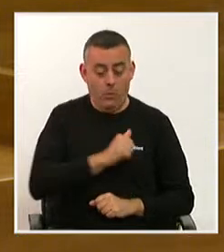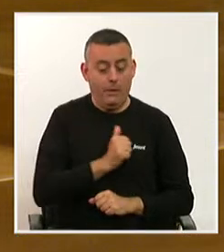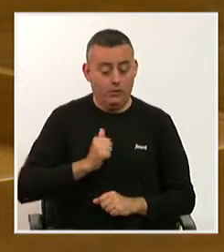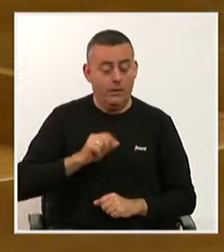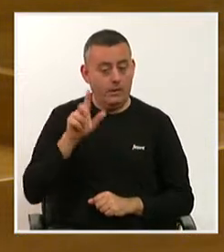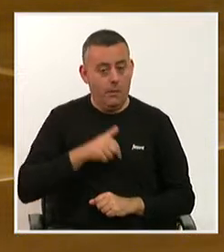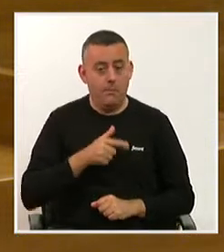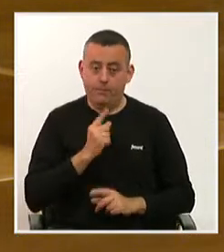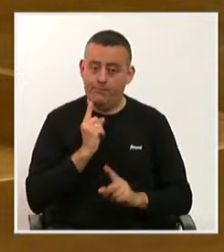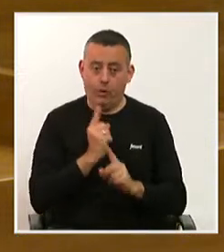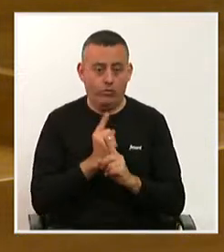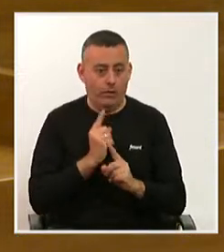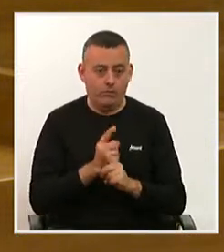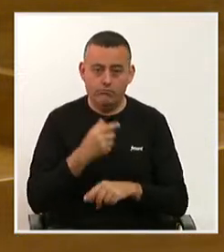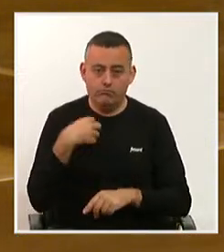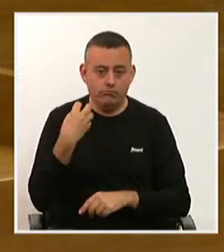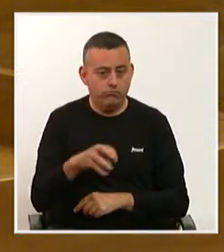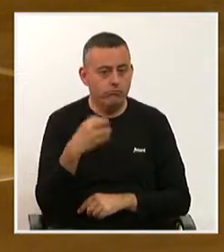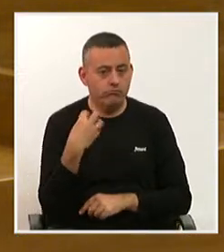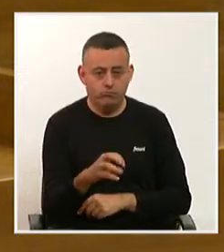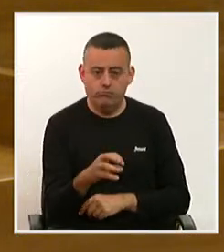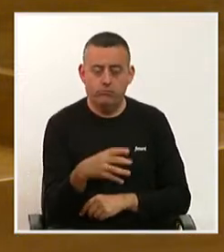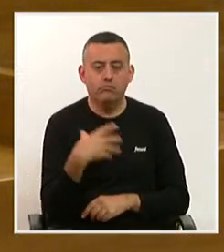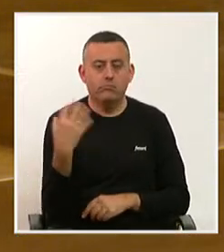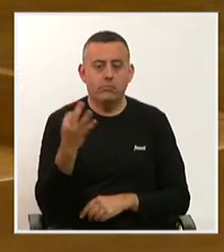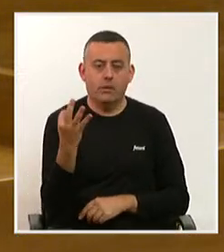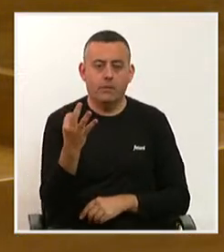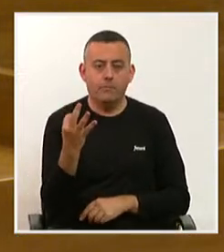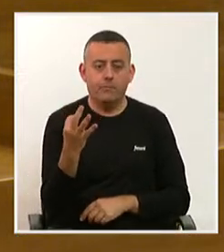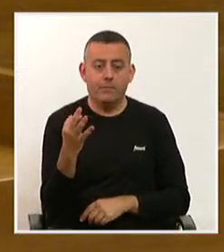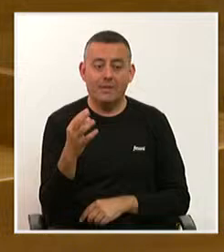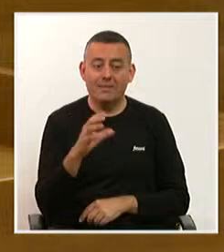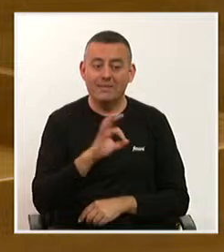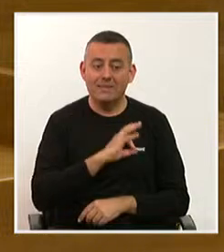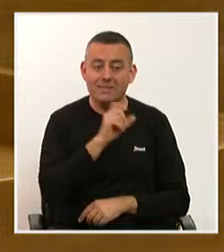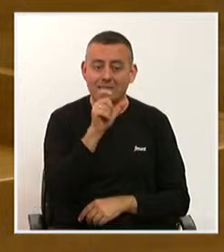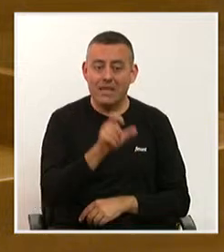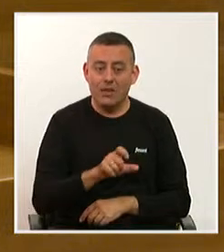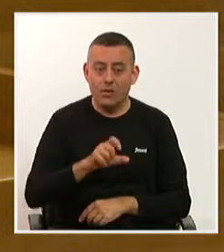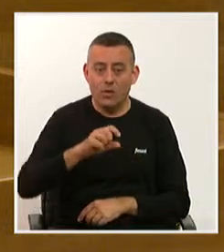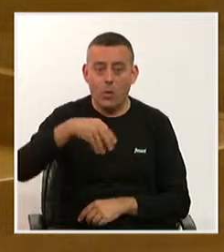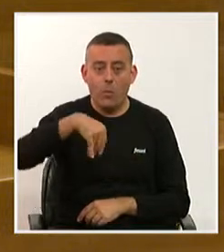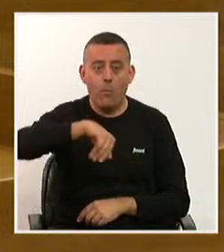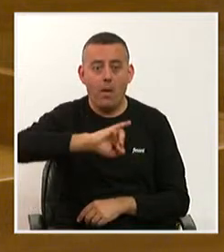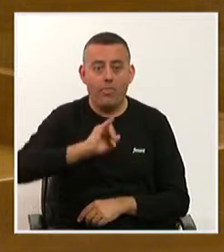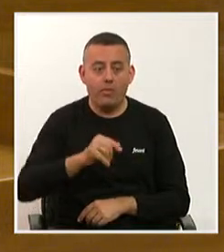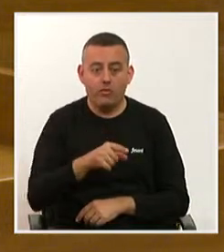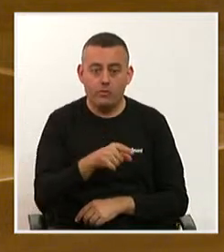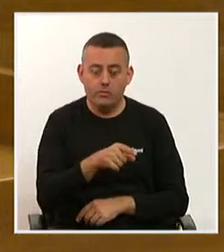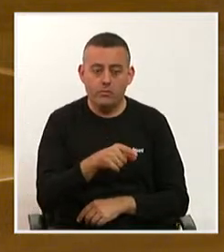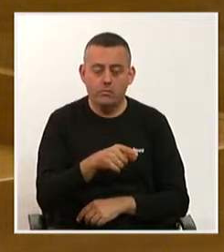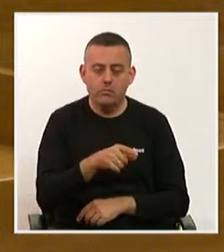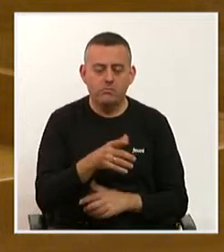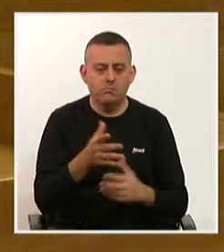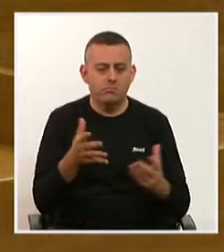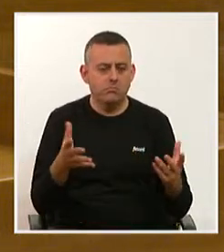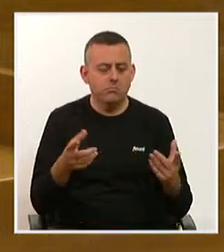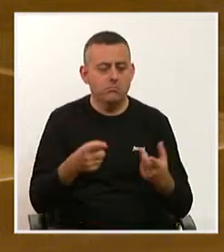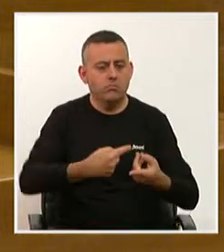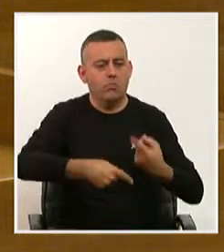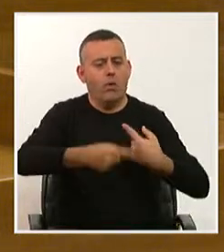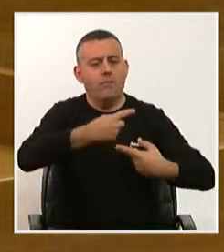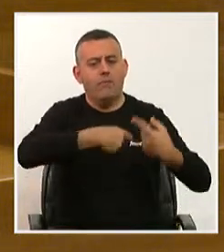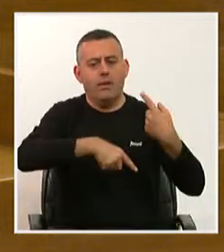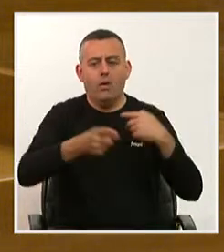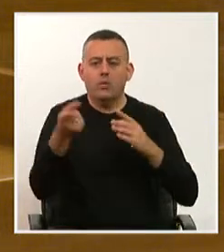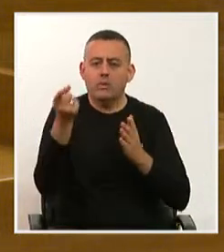está haciendo desde el gobierno del señor mazón es revertir todas las políticas positivas para la ciudadanía pero especialmente esta esta